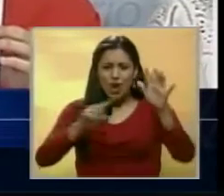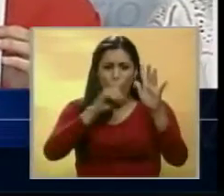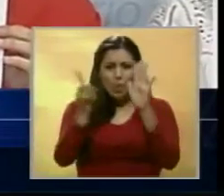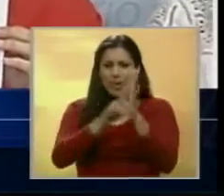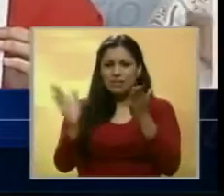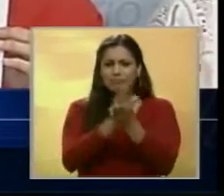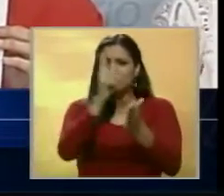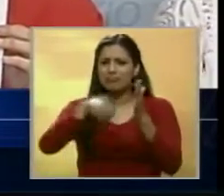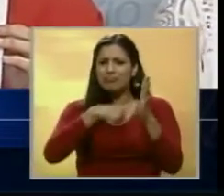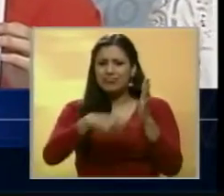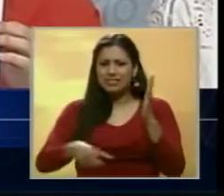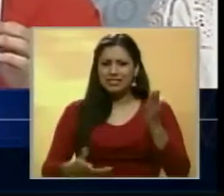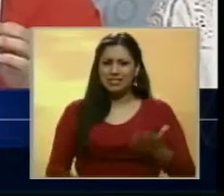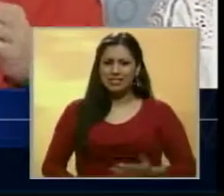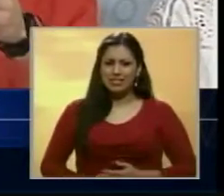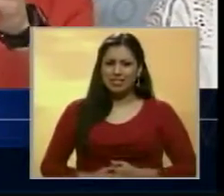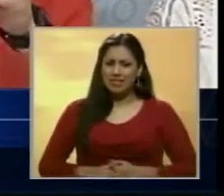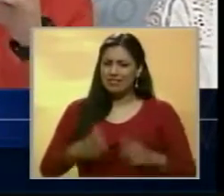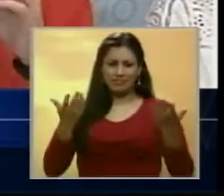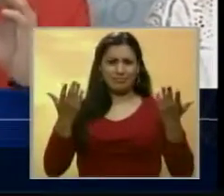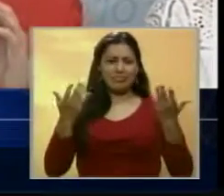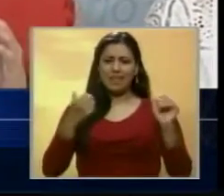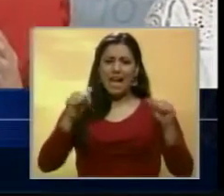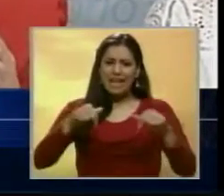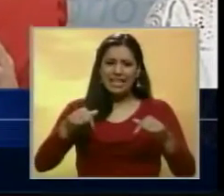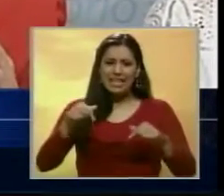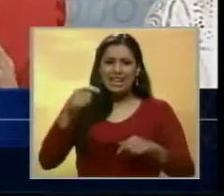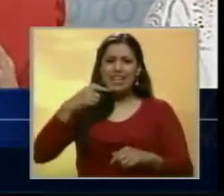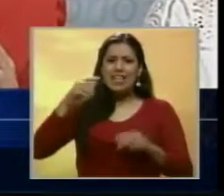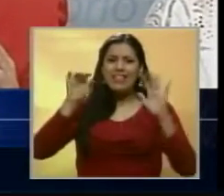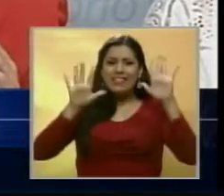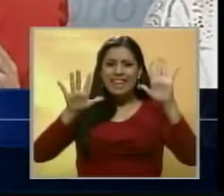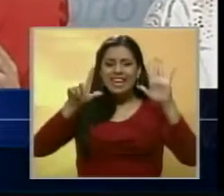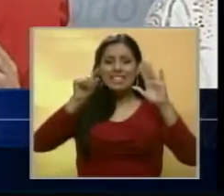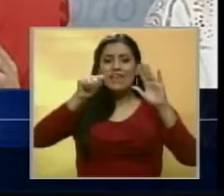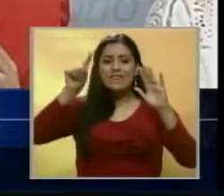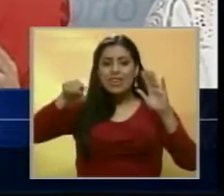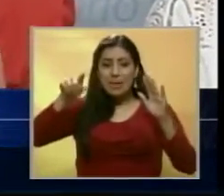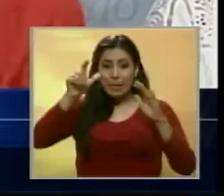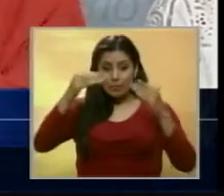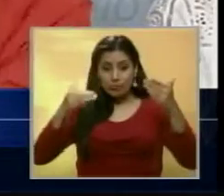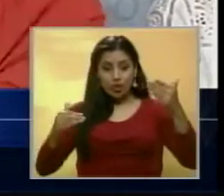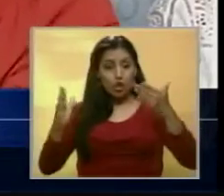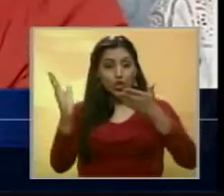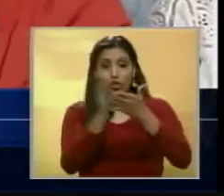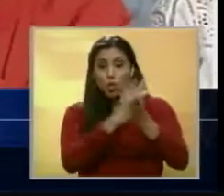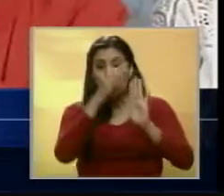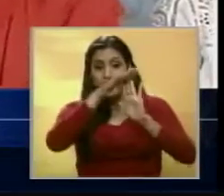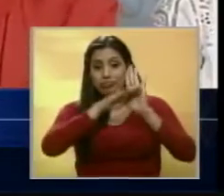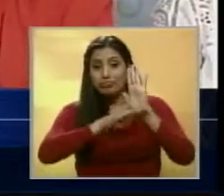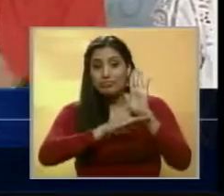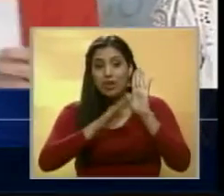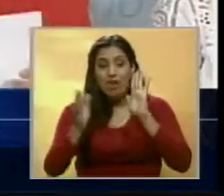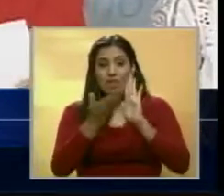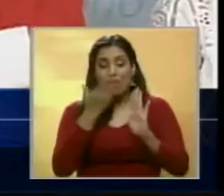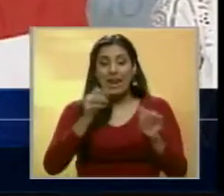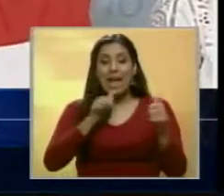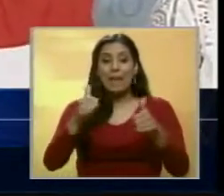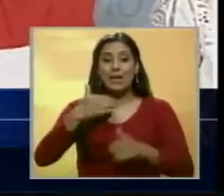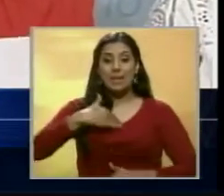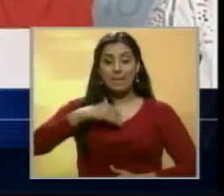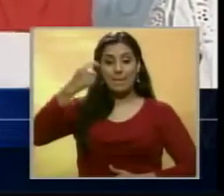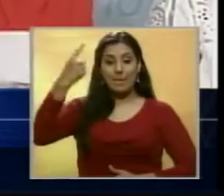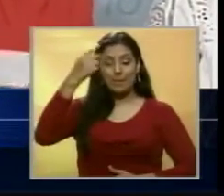completa. O sea, aquí los 10 firmantes los excluyeron, a todos los que están aquí, empezando por